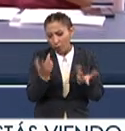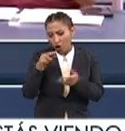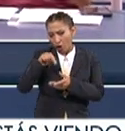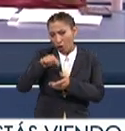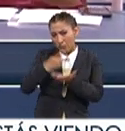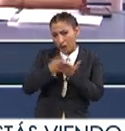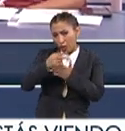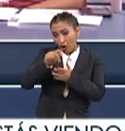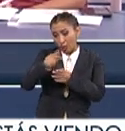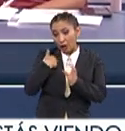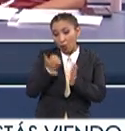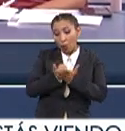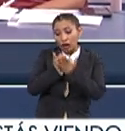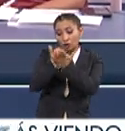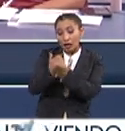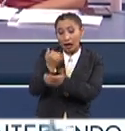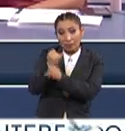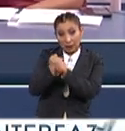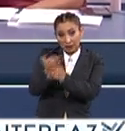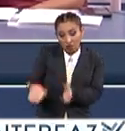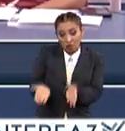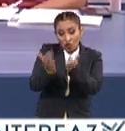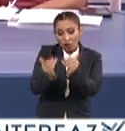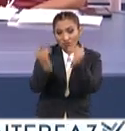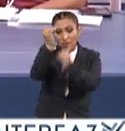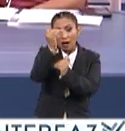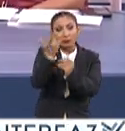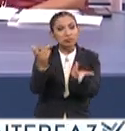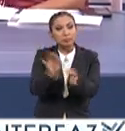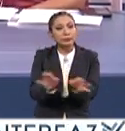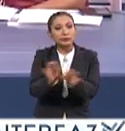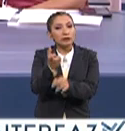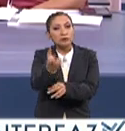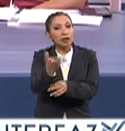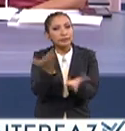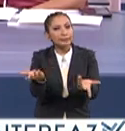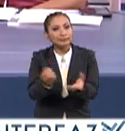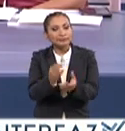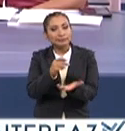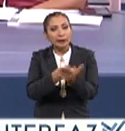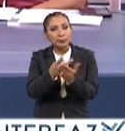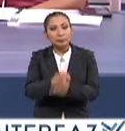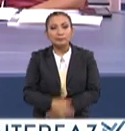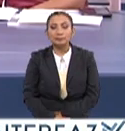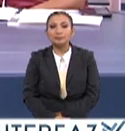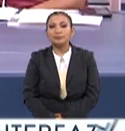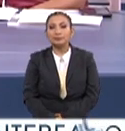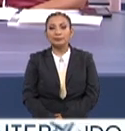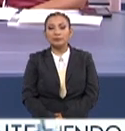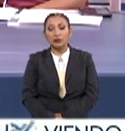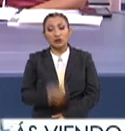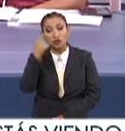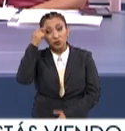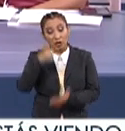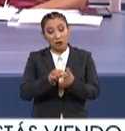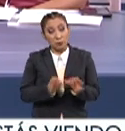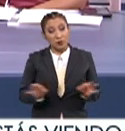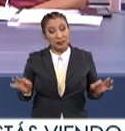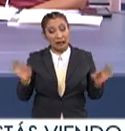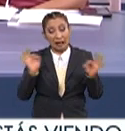Nobel es que da un impulso, digamos, a esta investigación. Sí. ¿Cómo será importante este Nobel? Pues yo creo que la